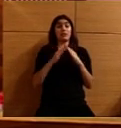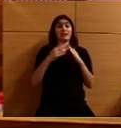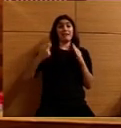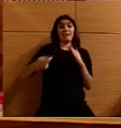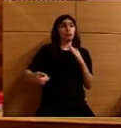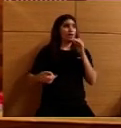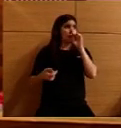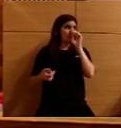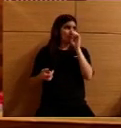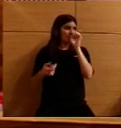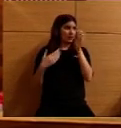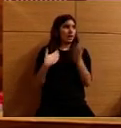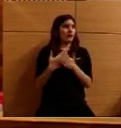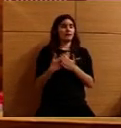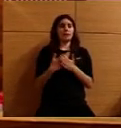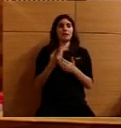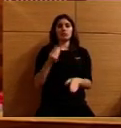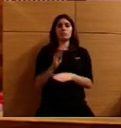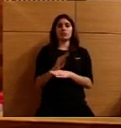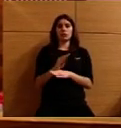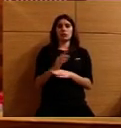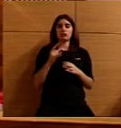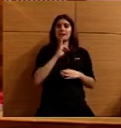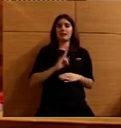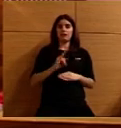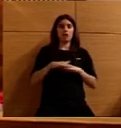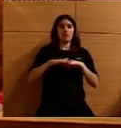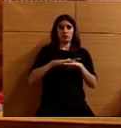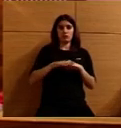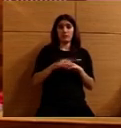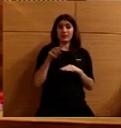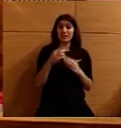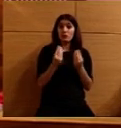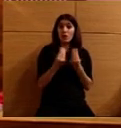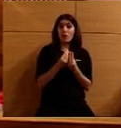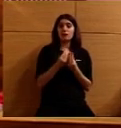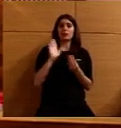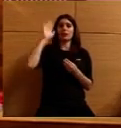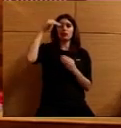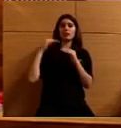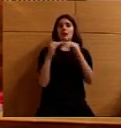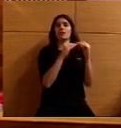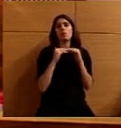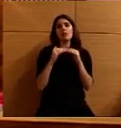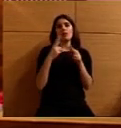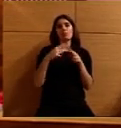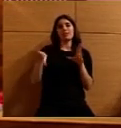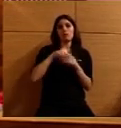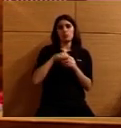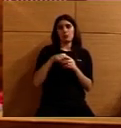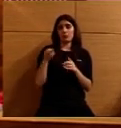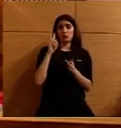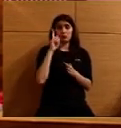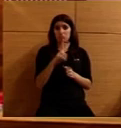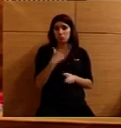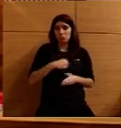y a garantizar los suministros energéticos básicos. Son datos de la Consellería de Igualdad y Políticas Inclusivas que usted